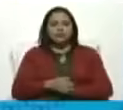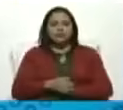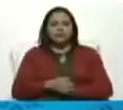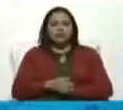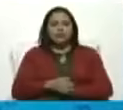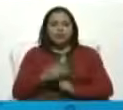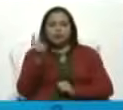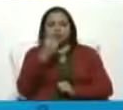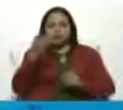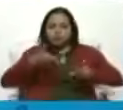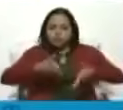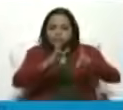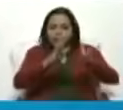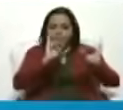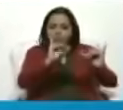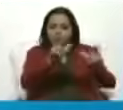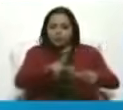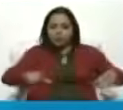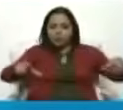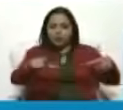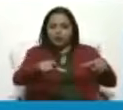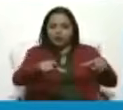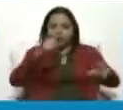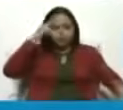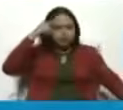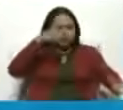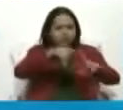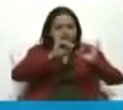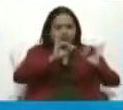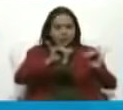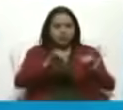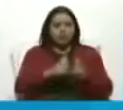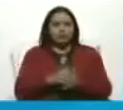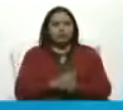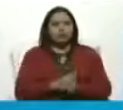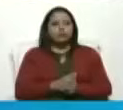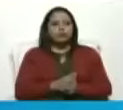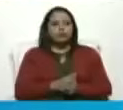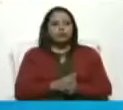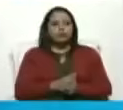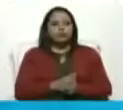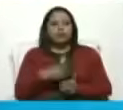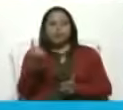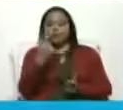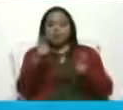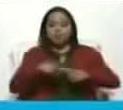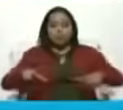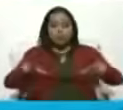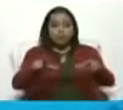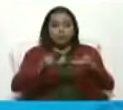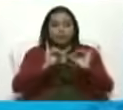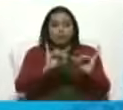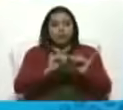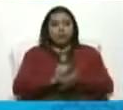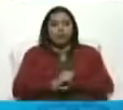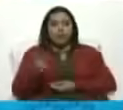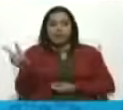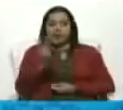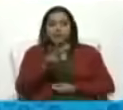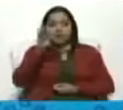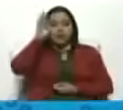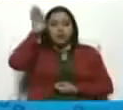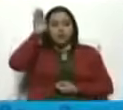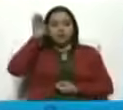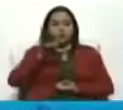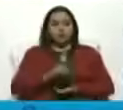conducen a un solo lugar, un solo lugar, a un solo templo la Venezuela del